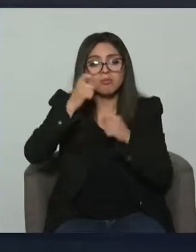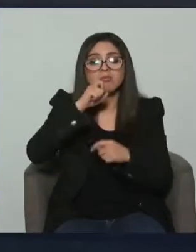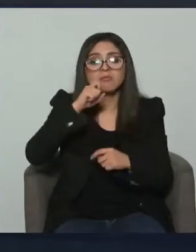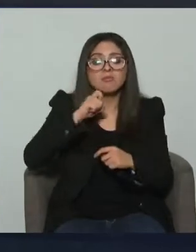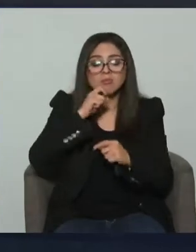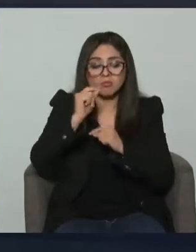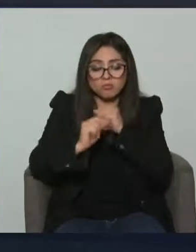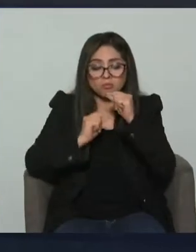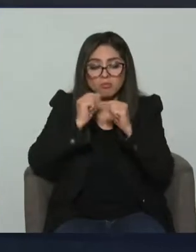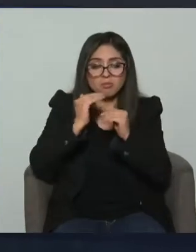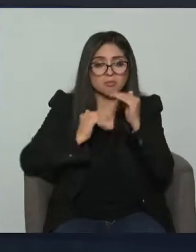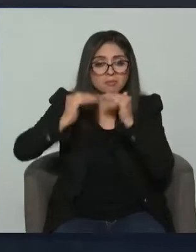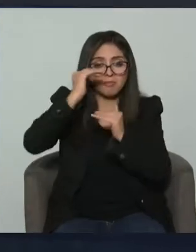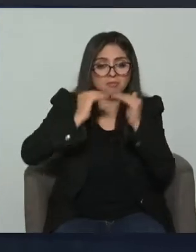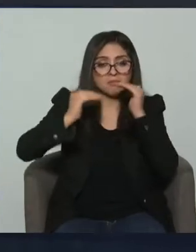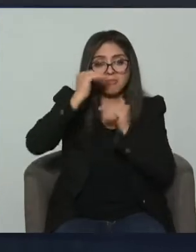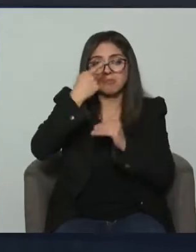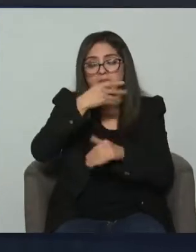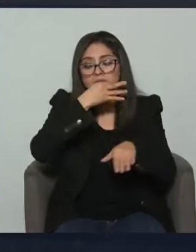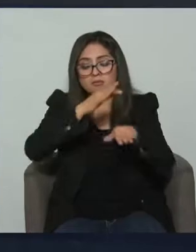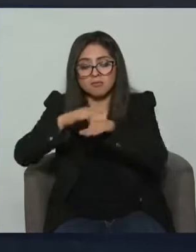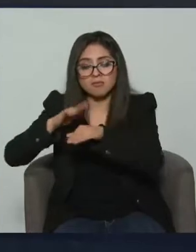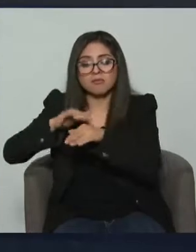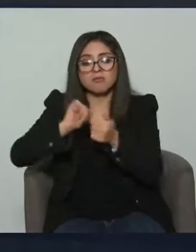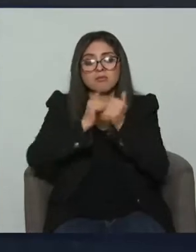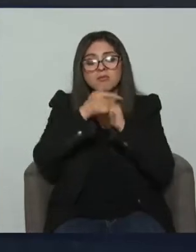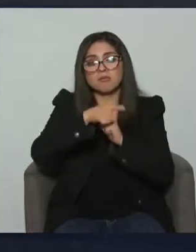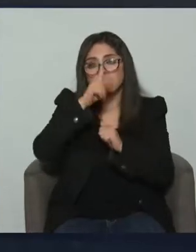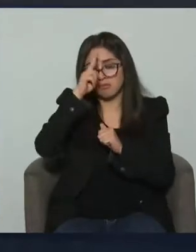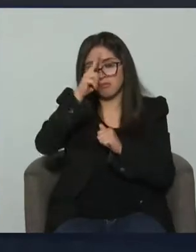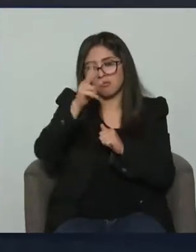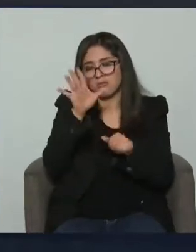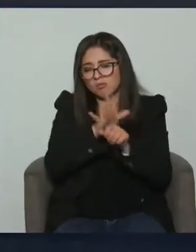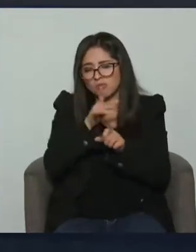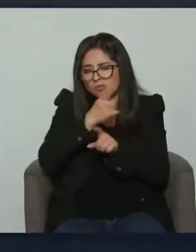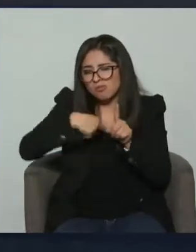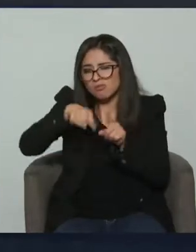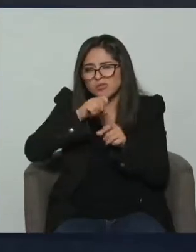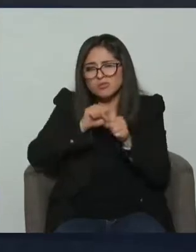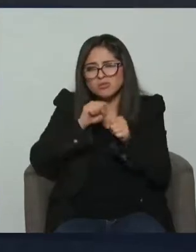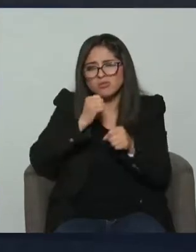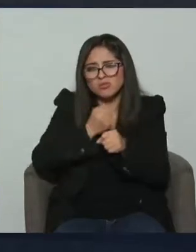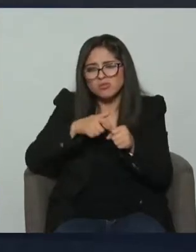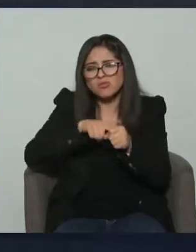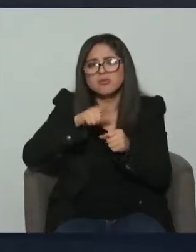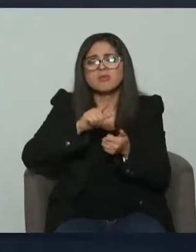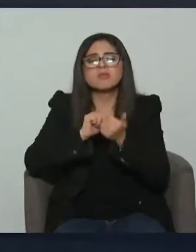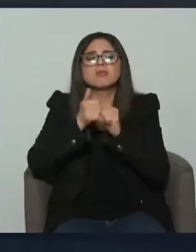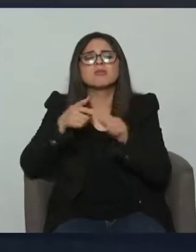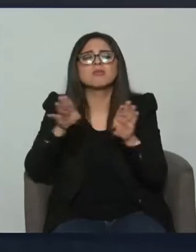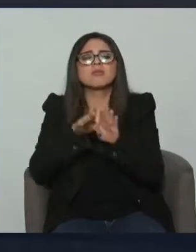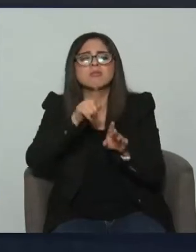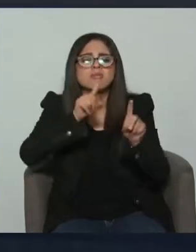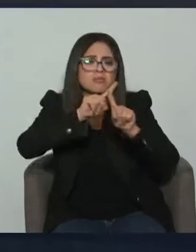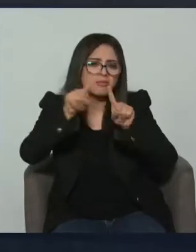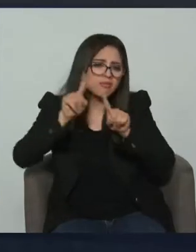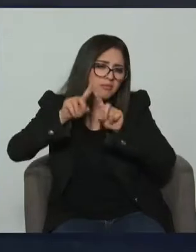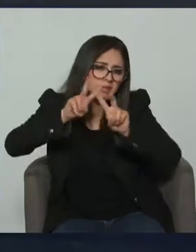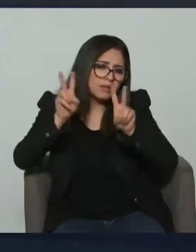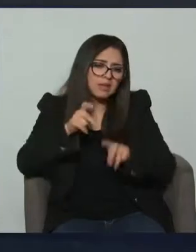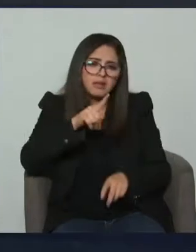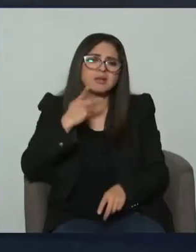cuántas violencias estamos hablando? La Redín, ¿qué tiene en su diagnóstico y en su balance? Bueno, nosotros en la Redín estuvimos trabajando justo